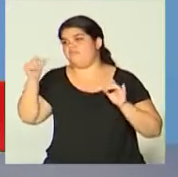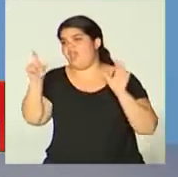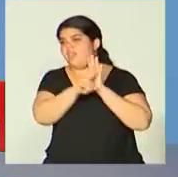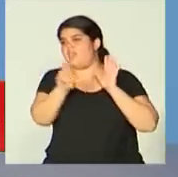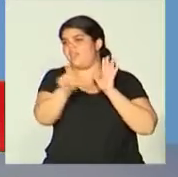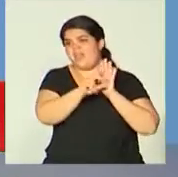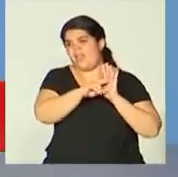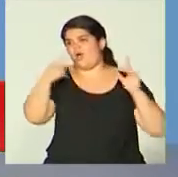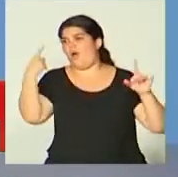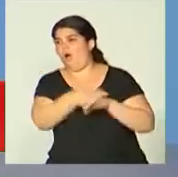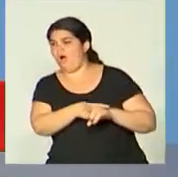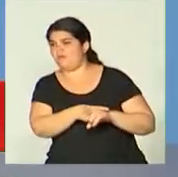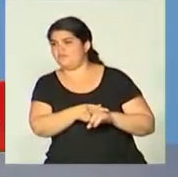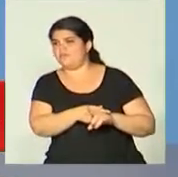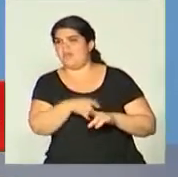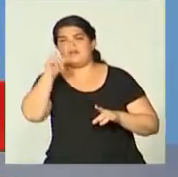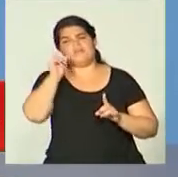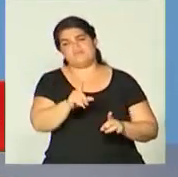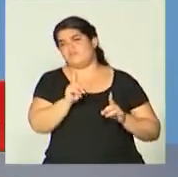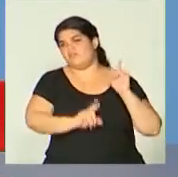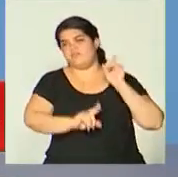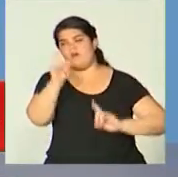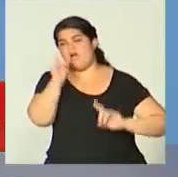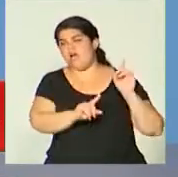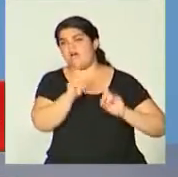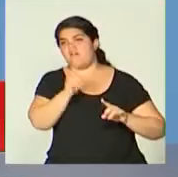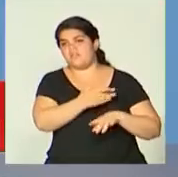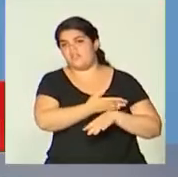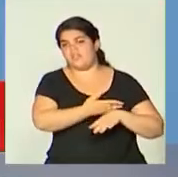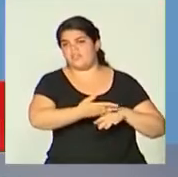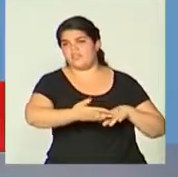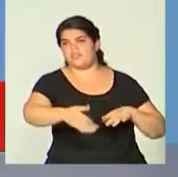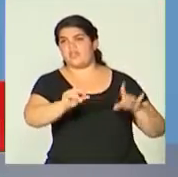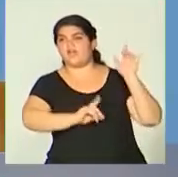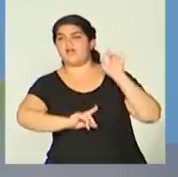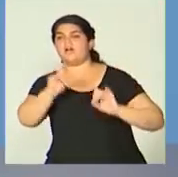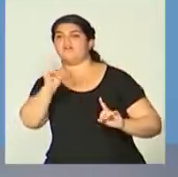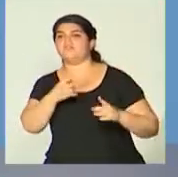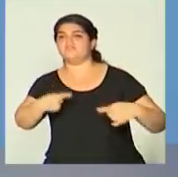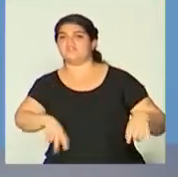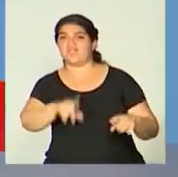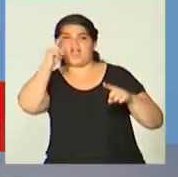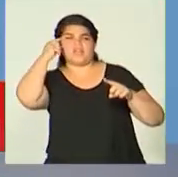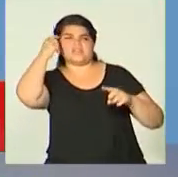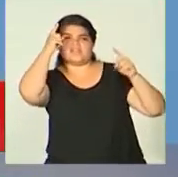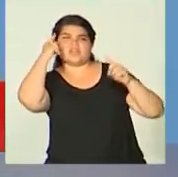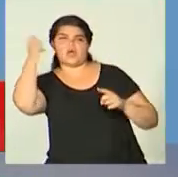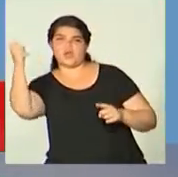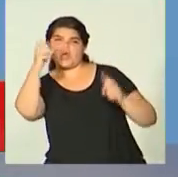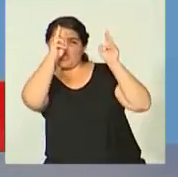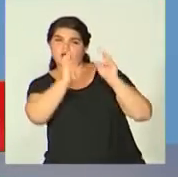desde los procesos judiciales que se dilatan que muchas veces no toman las pruebas de pruebas las pericias psicológicas y físicas de las